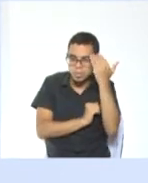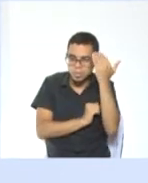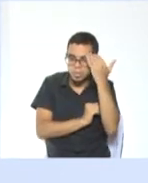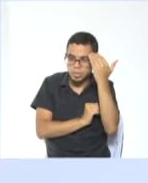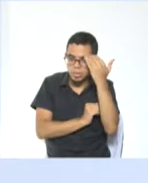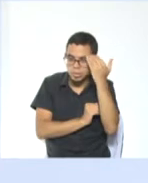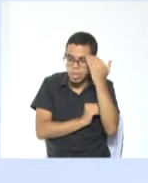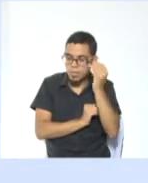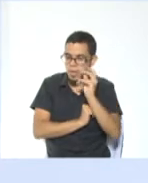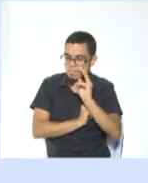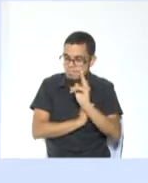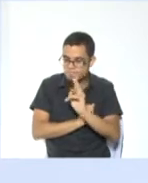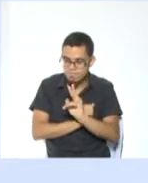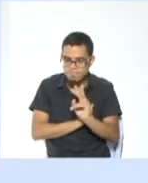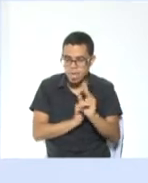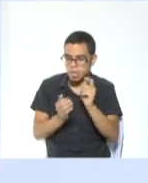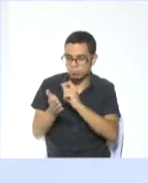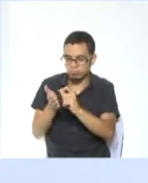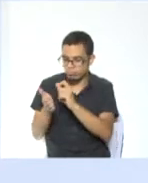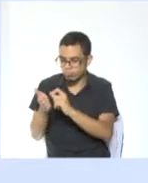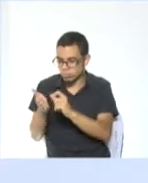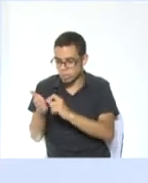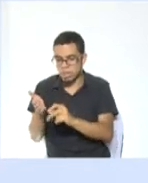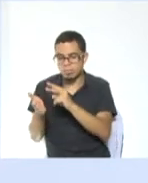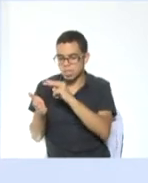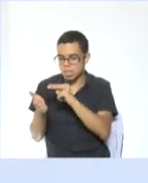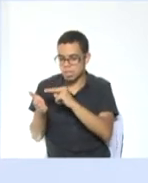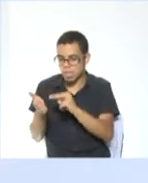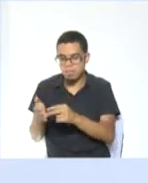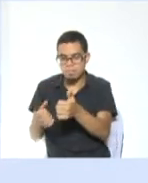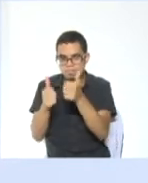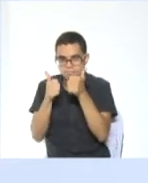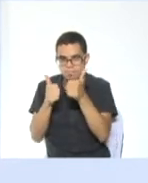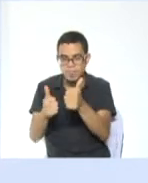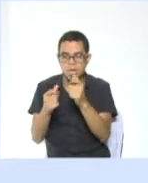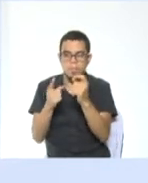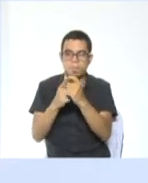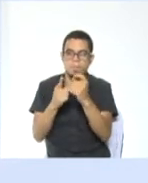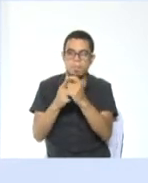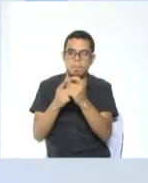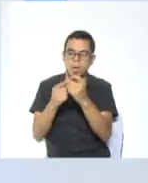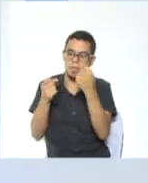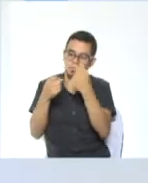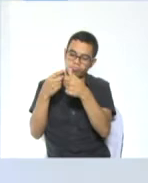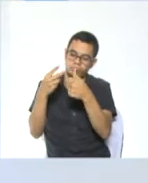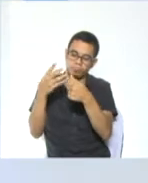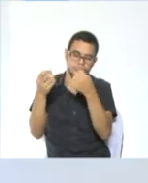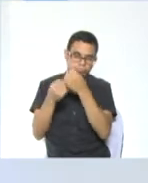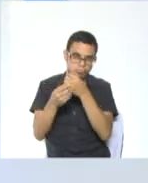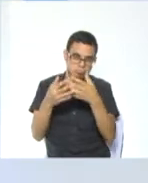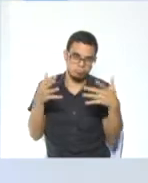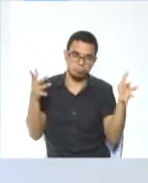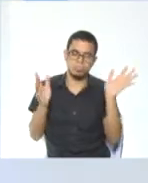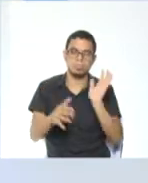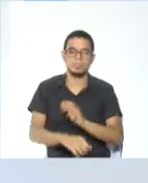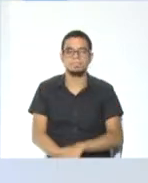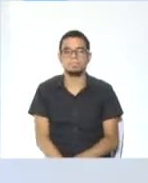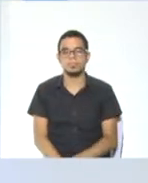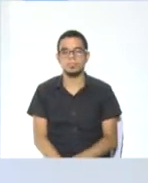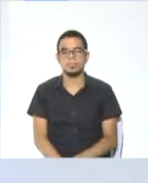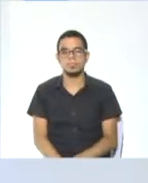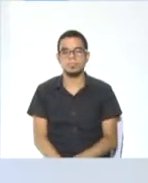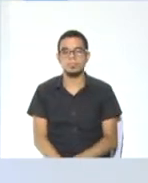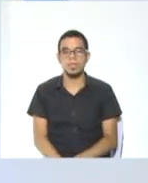poder identificar, reconocer y escribir la separación de las sílabas. Y lo podemos hacer con aplausos en casa,